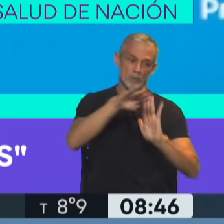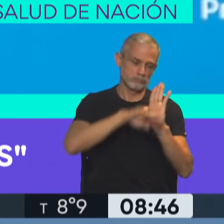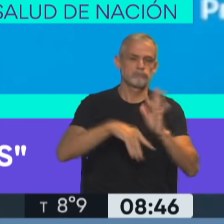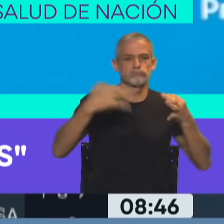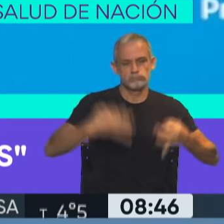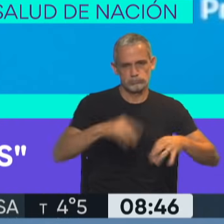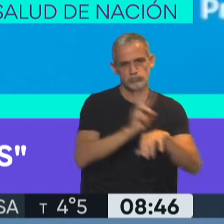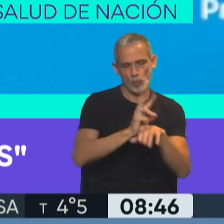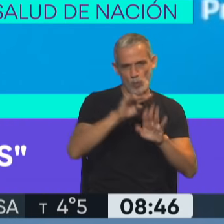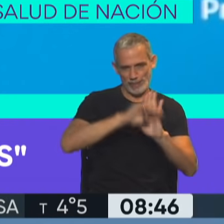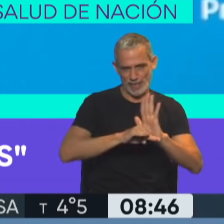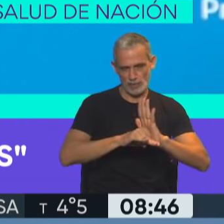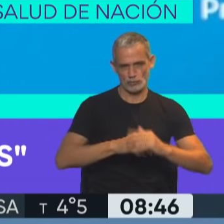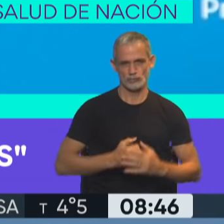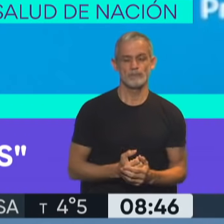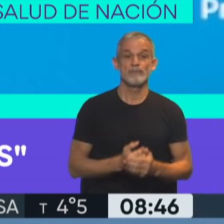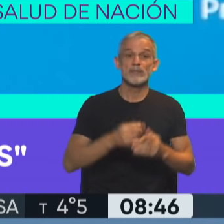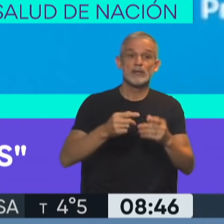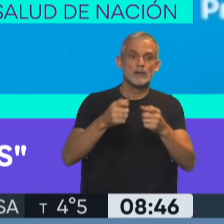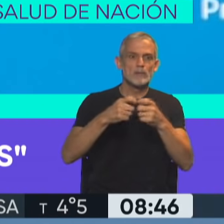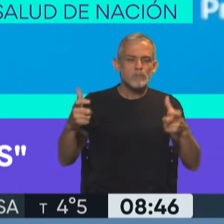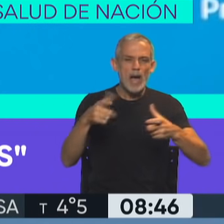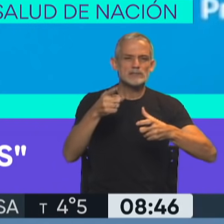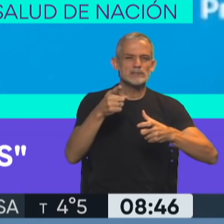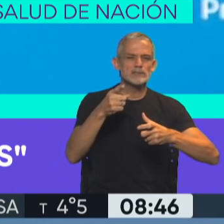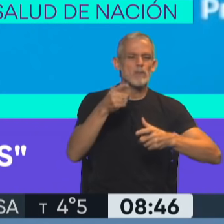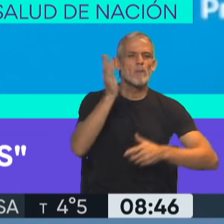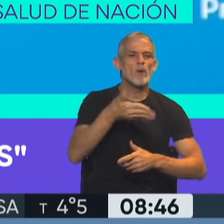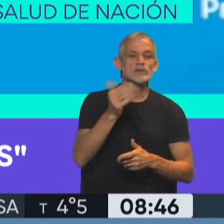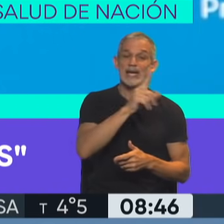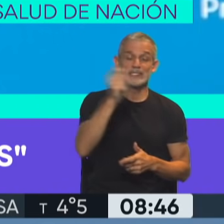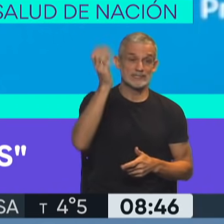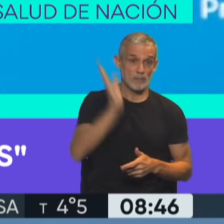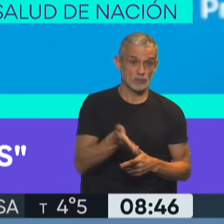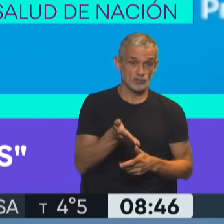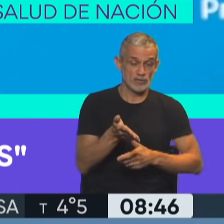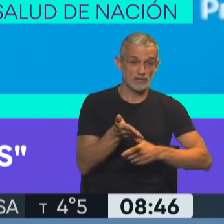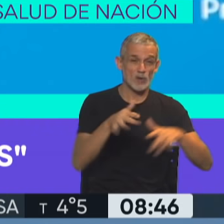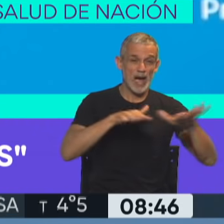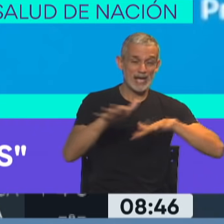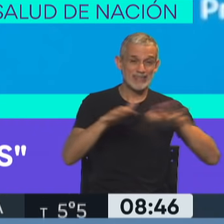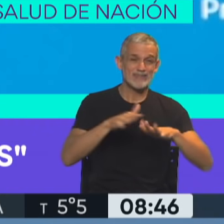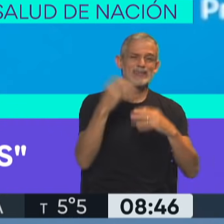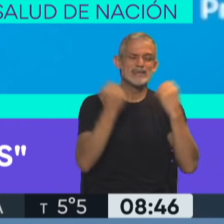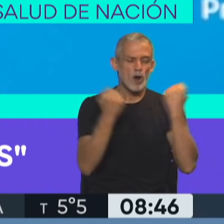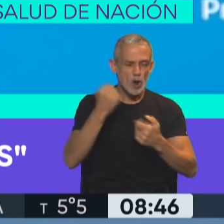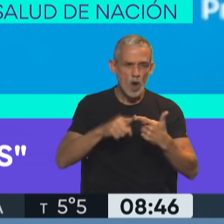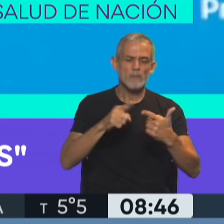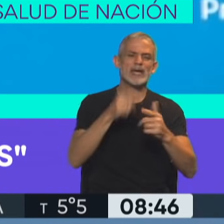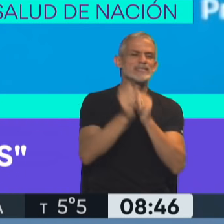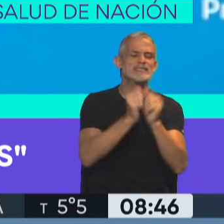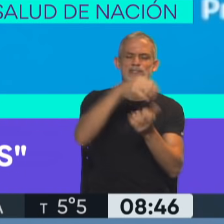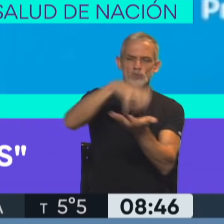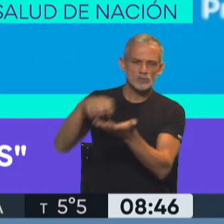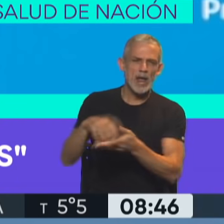de prevención. Se aumenta el aforo al 100% en actividades económicas,